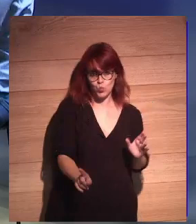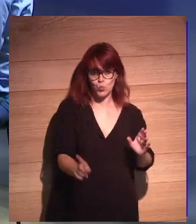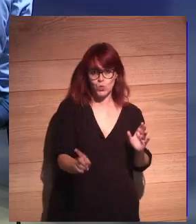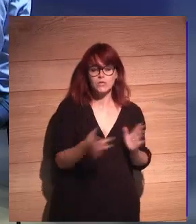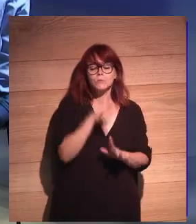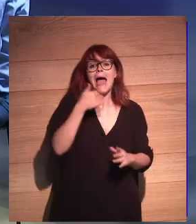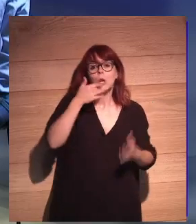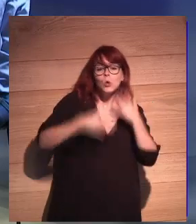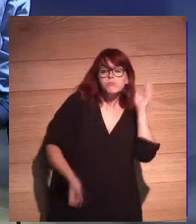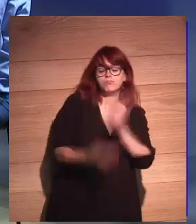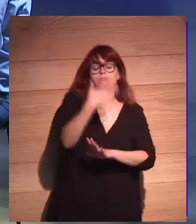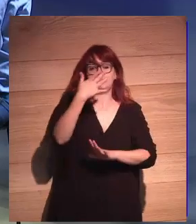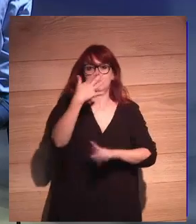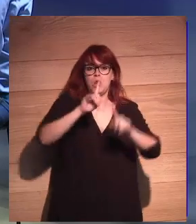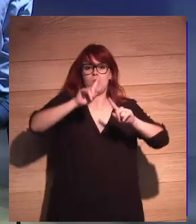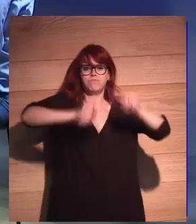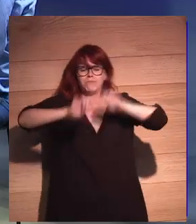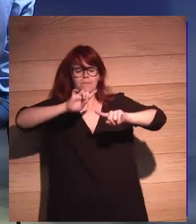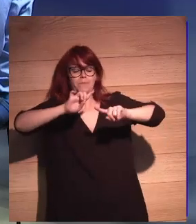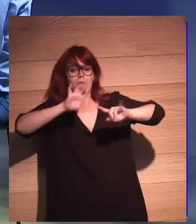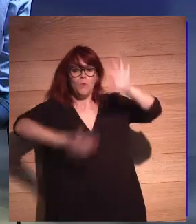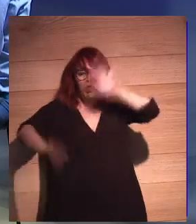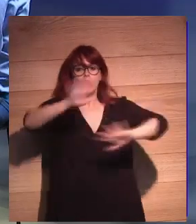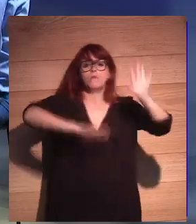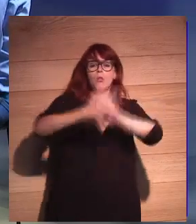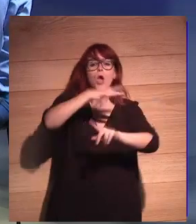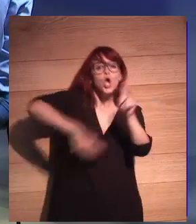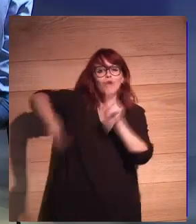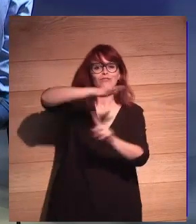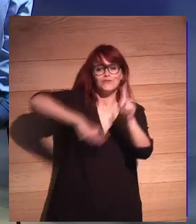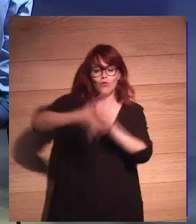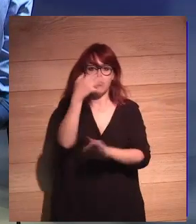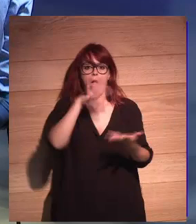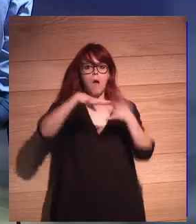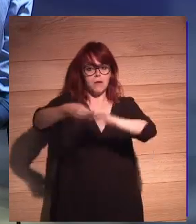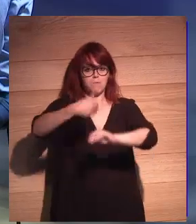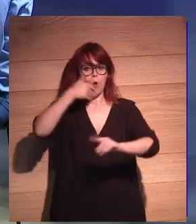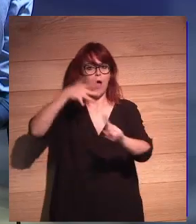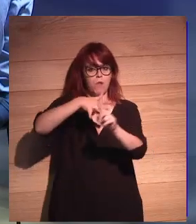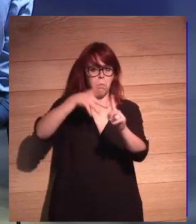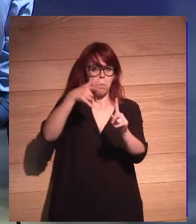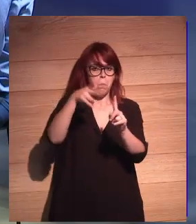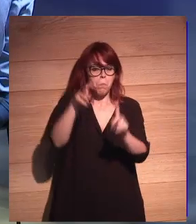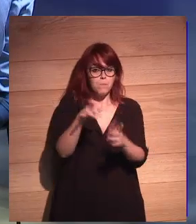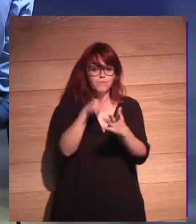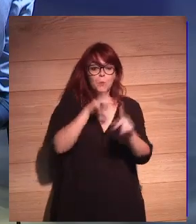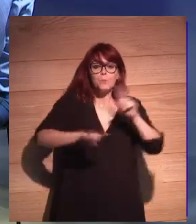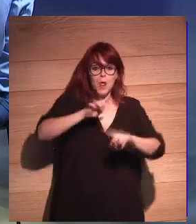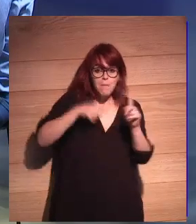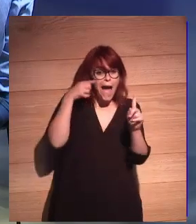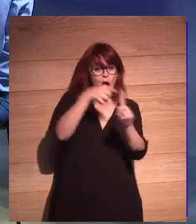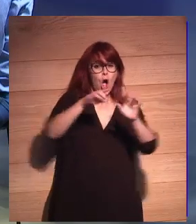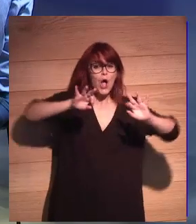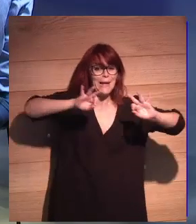elemento disruptivo, y para ser un elemento disruptivo tiene que estar en un contexto y tiene que aplicar algo. Eso es, tengo un problema concreto,